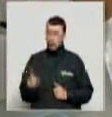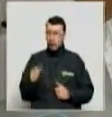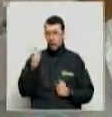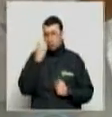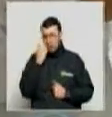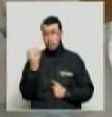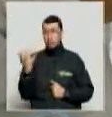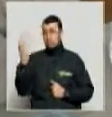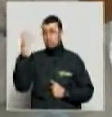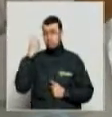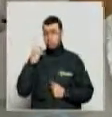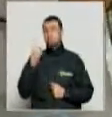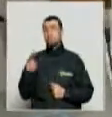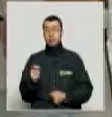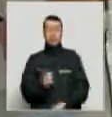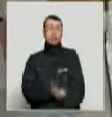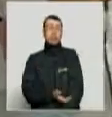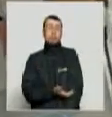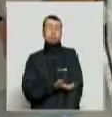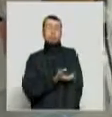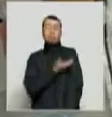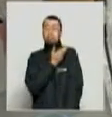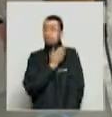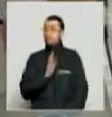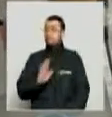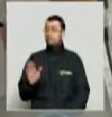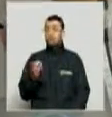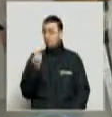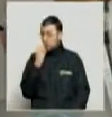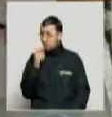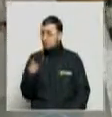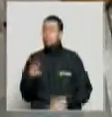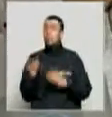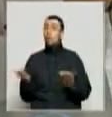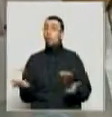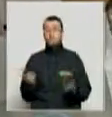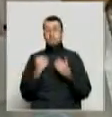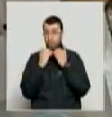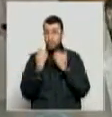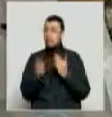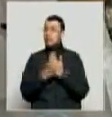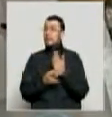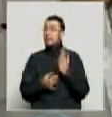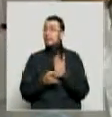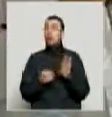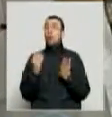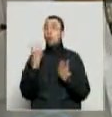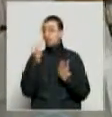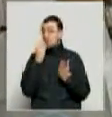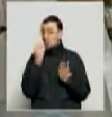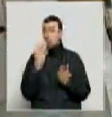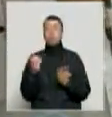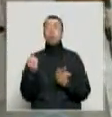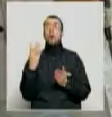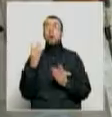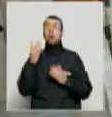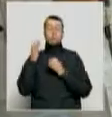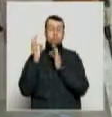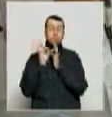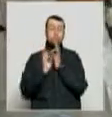tiempo, es hipertenso, no sabemos cuál ha sido bien su alimentación, cuánta grasa ha comido, cuánta se ha quedado en las